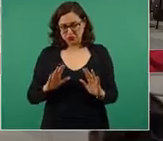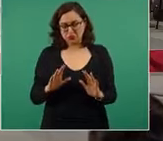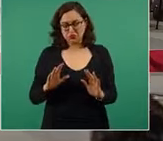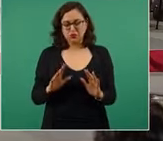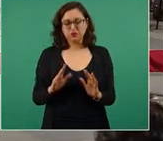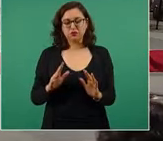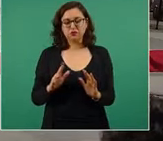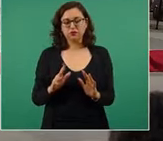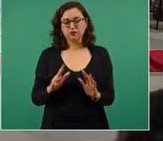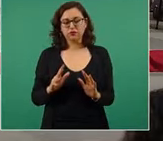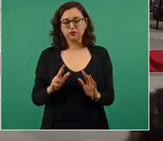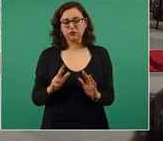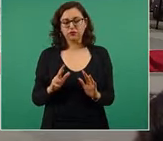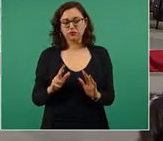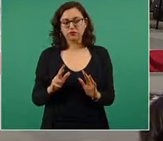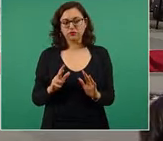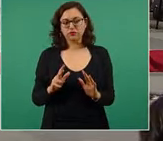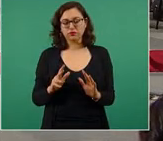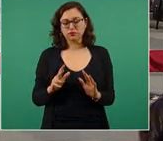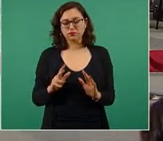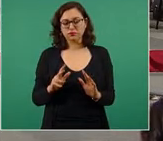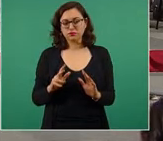la corrupción,